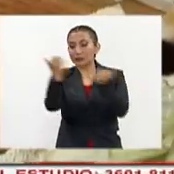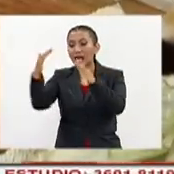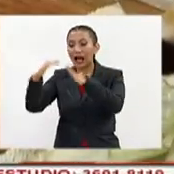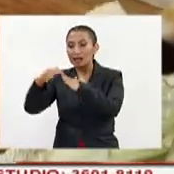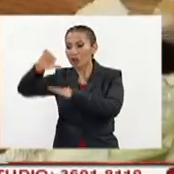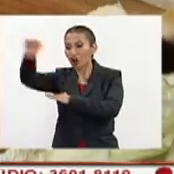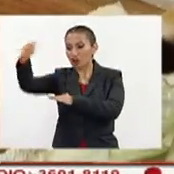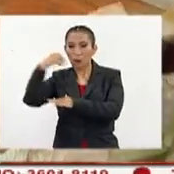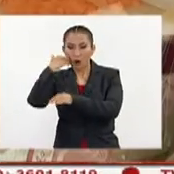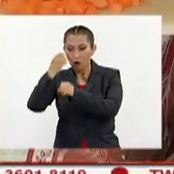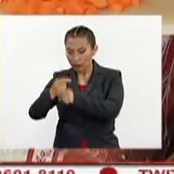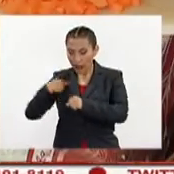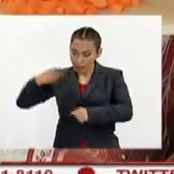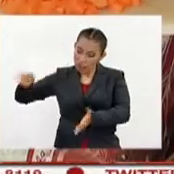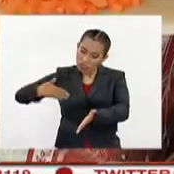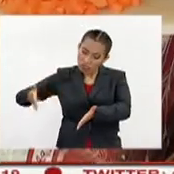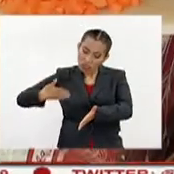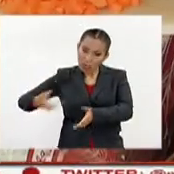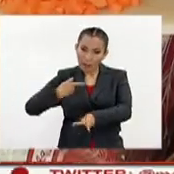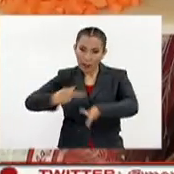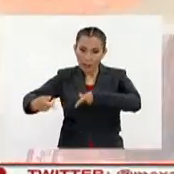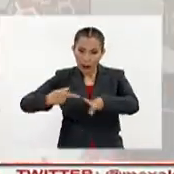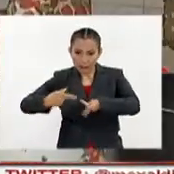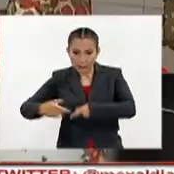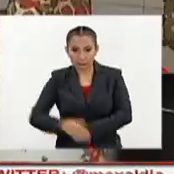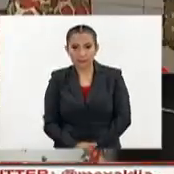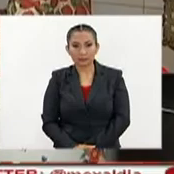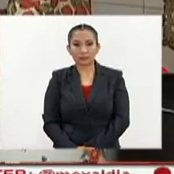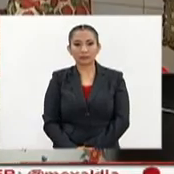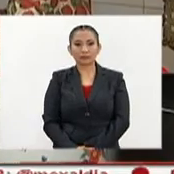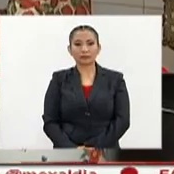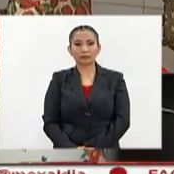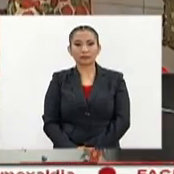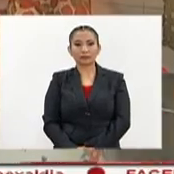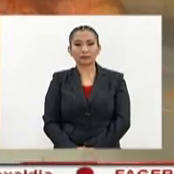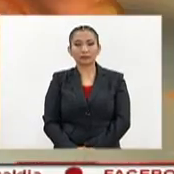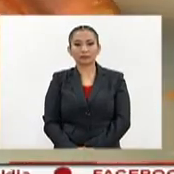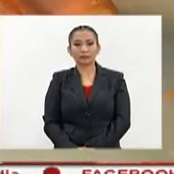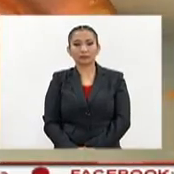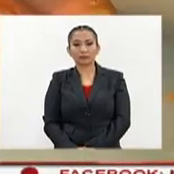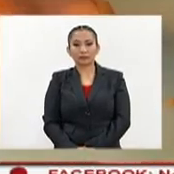casa de otros voluntarios que se encargan de cocinarlos.